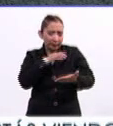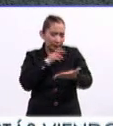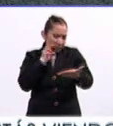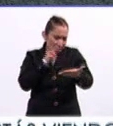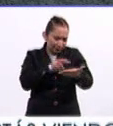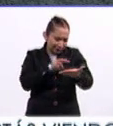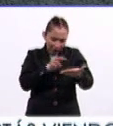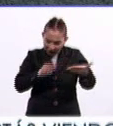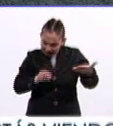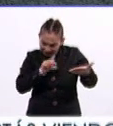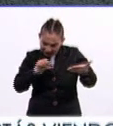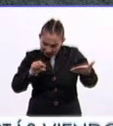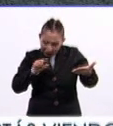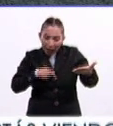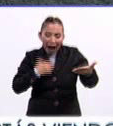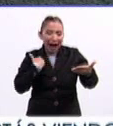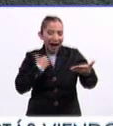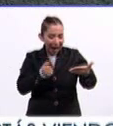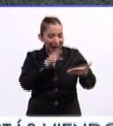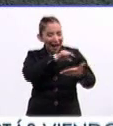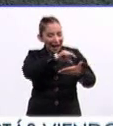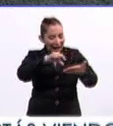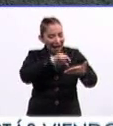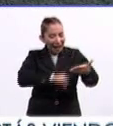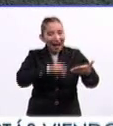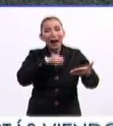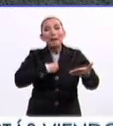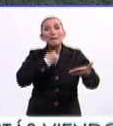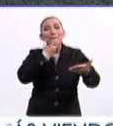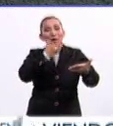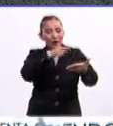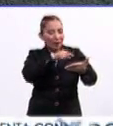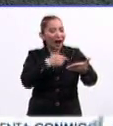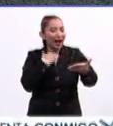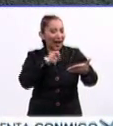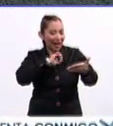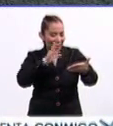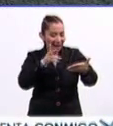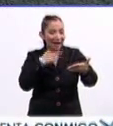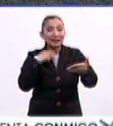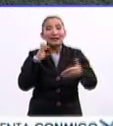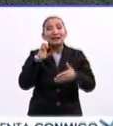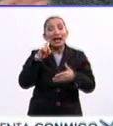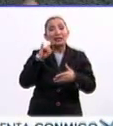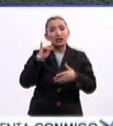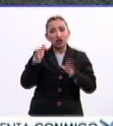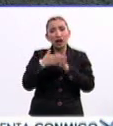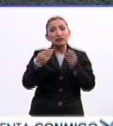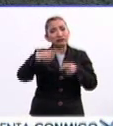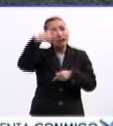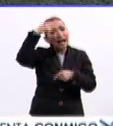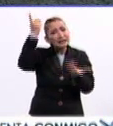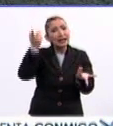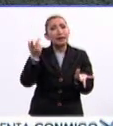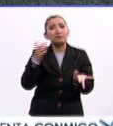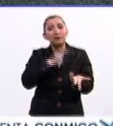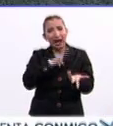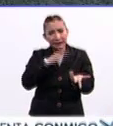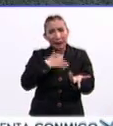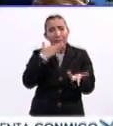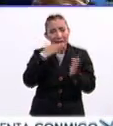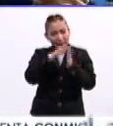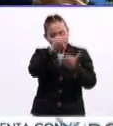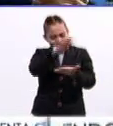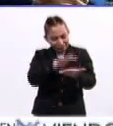entiende el verso, ¿no? Eso es muy importante. Y ediciones asequibles, ¿no? Que además de que haya un buen texto y un buen aparato